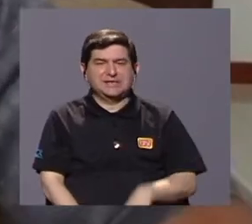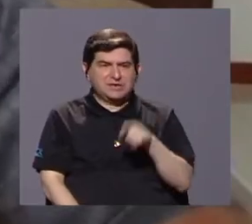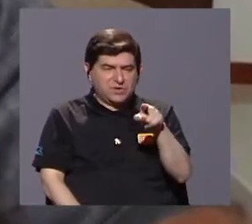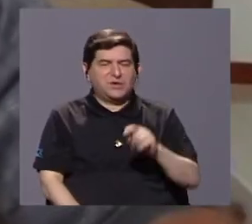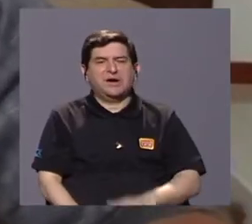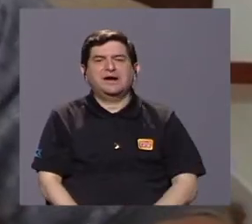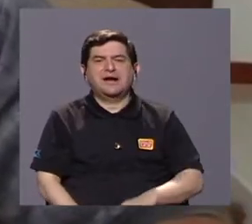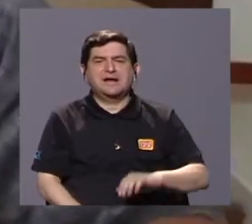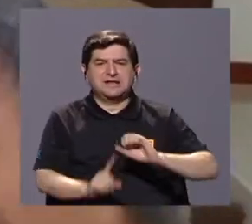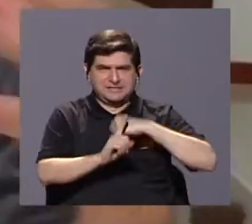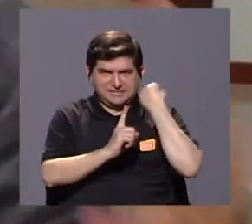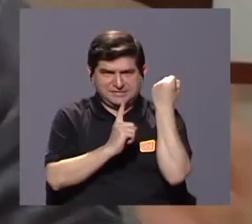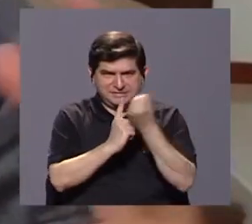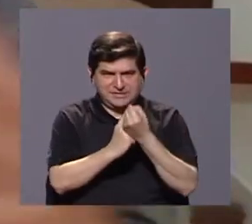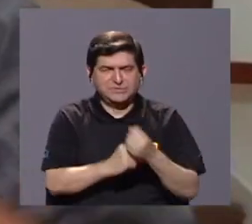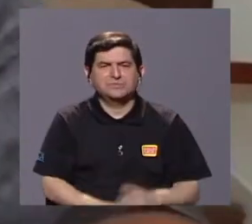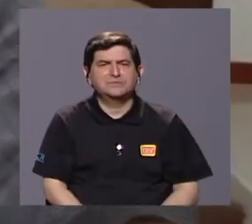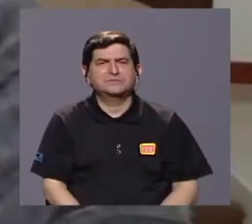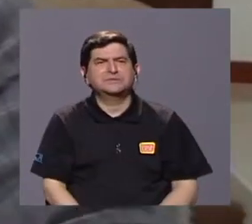prevalencia en los que son